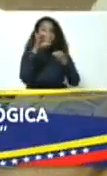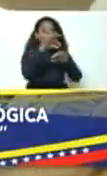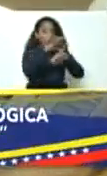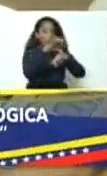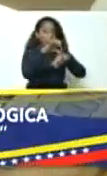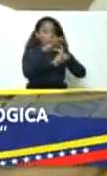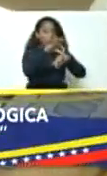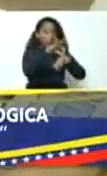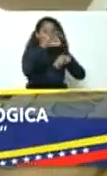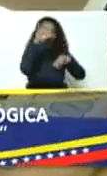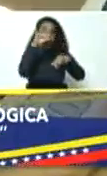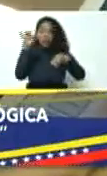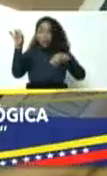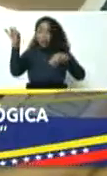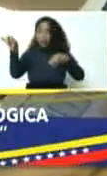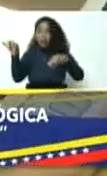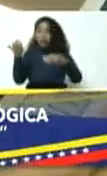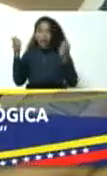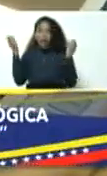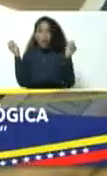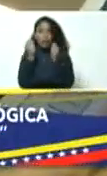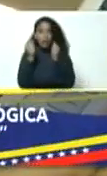la congelamos,